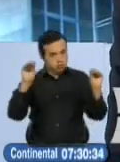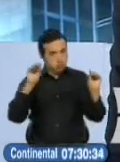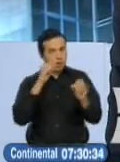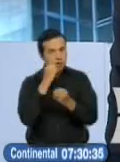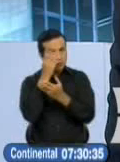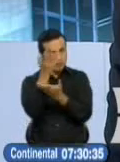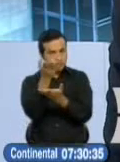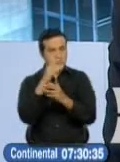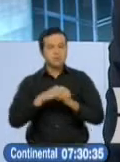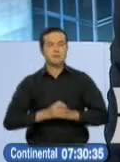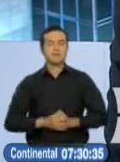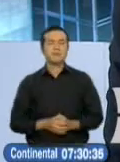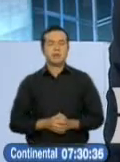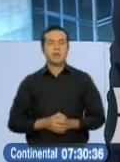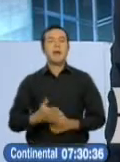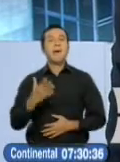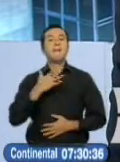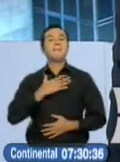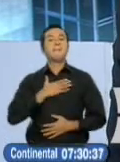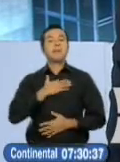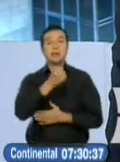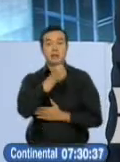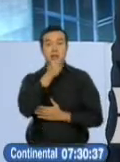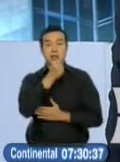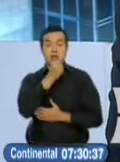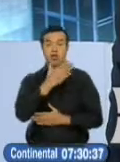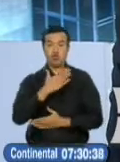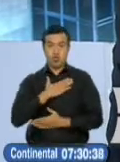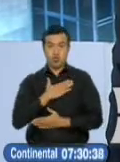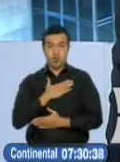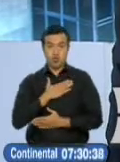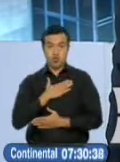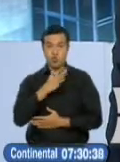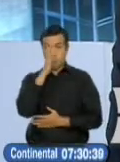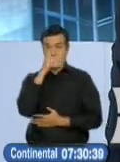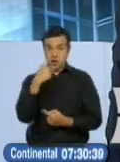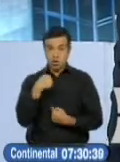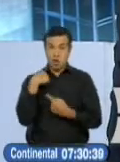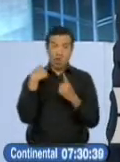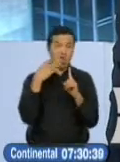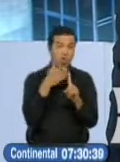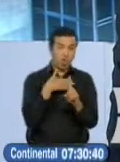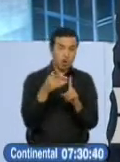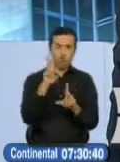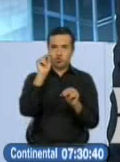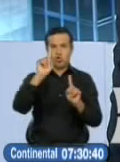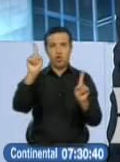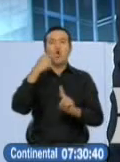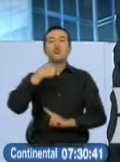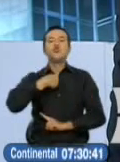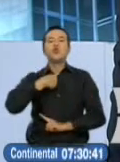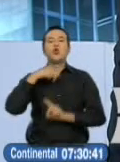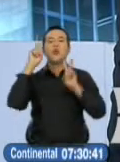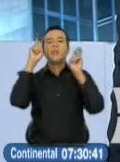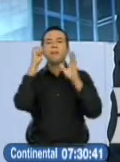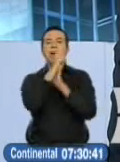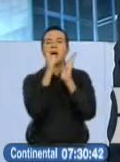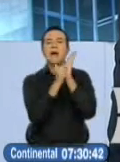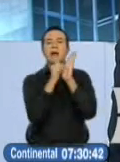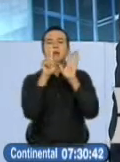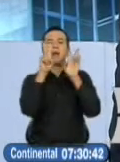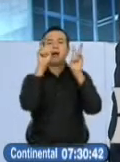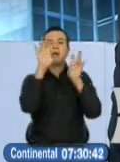siguiente. En mis programas y conmigo nadie juega. Yo establezco la agenda temática y establezco